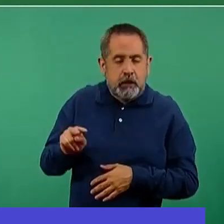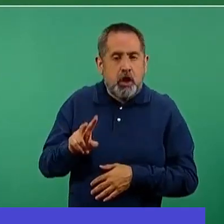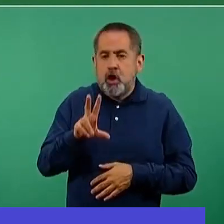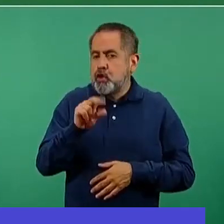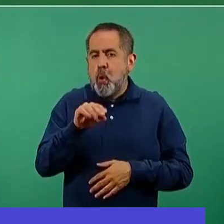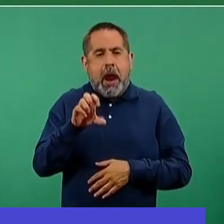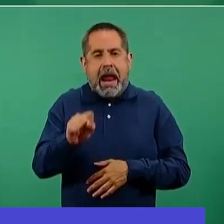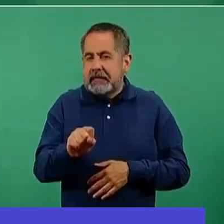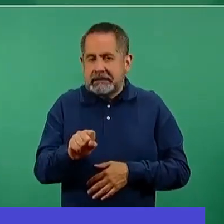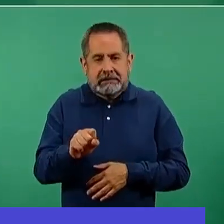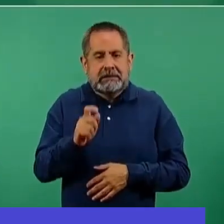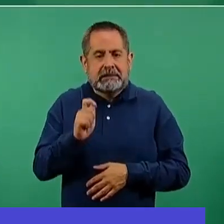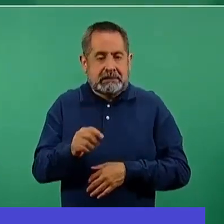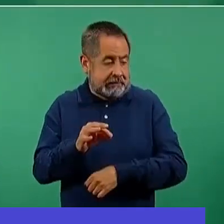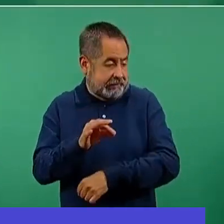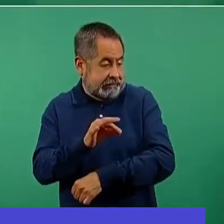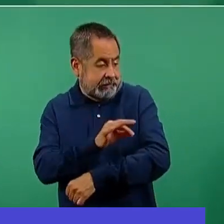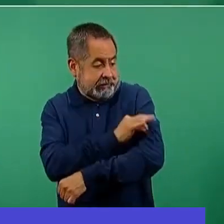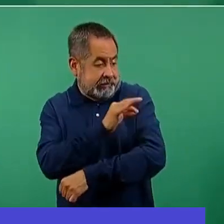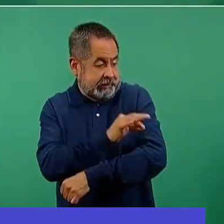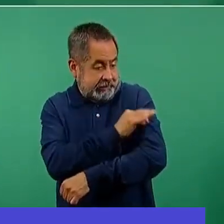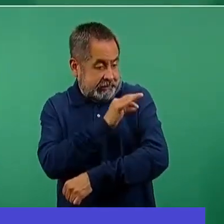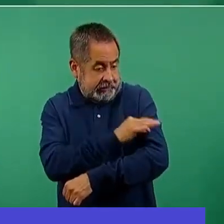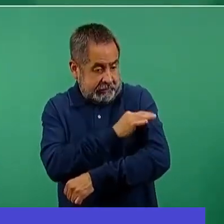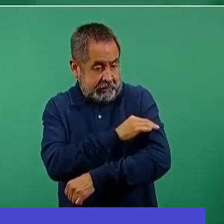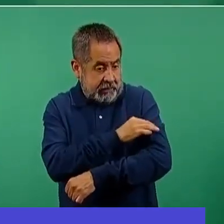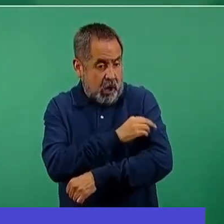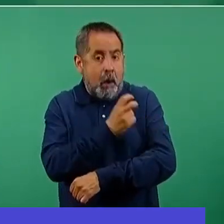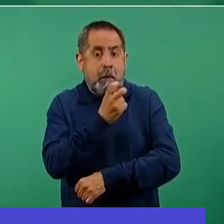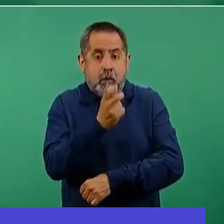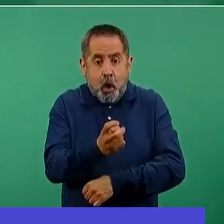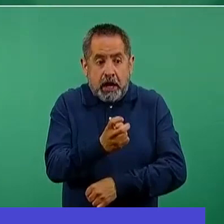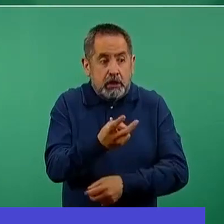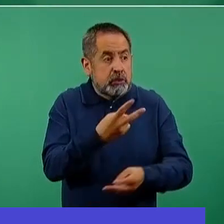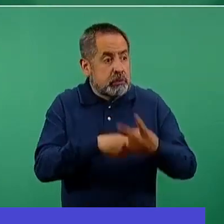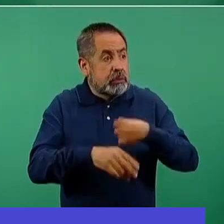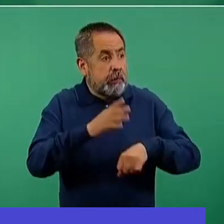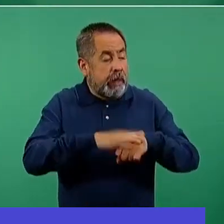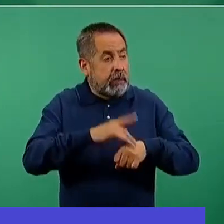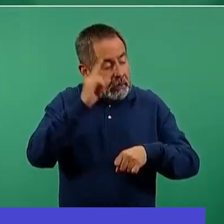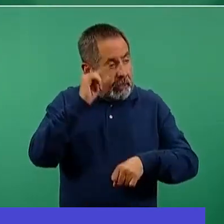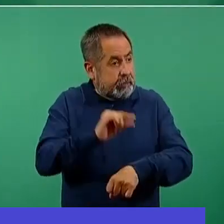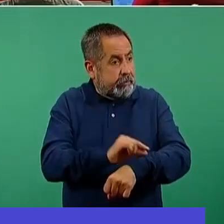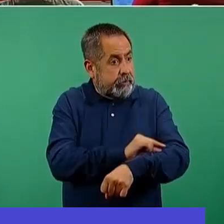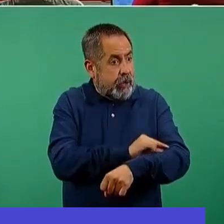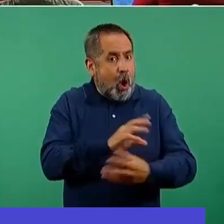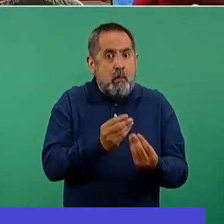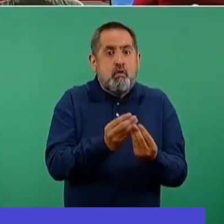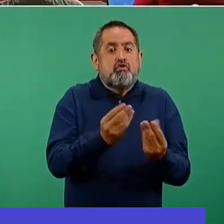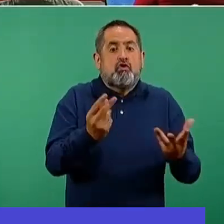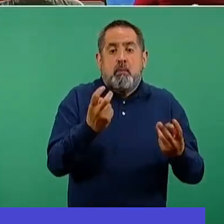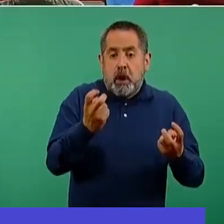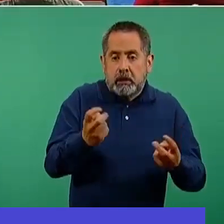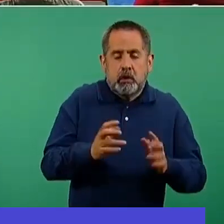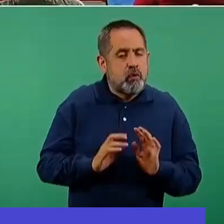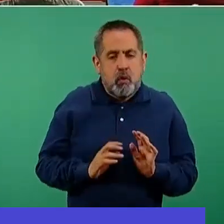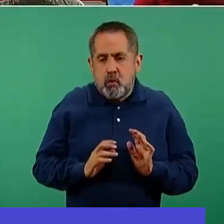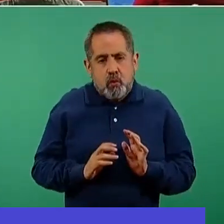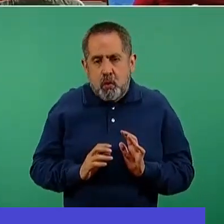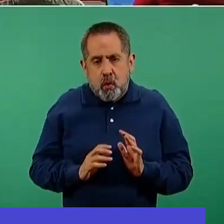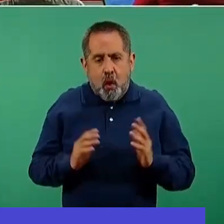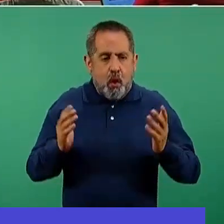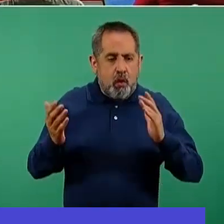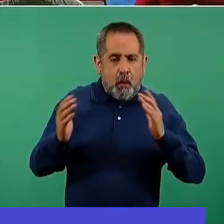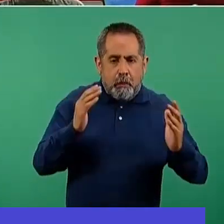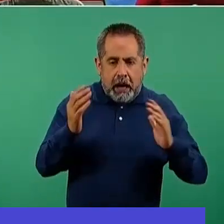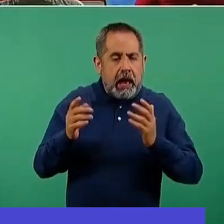encuentra que la frecuencia de los eventos trombóticos sea mayor a lo esperado en la población vacunada comparado